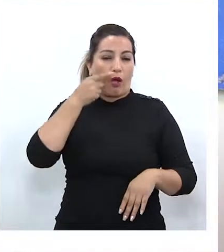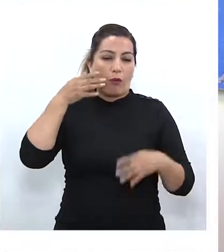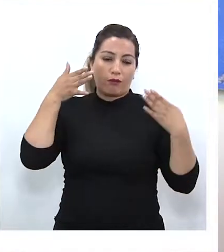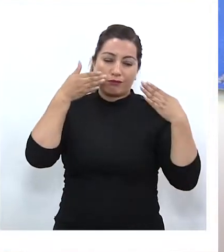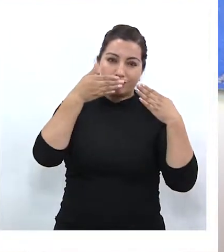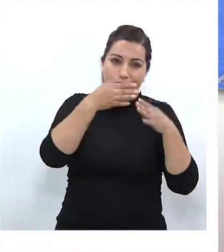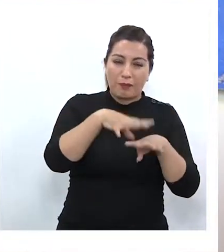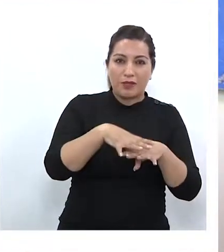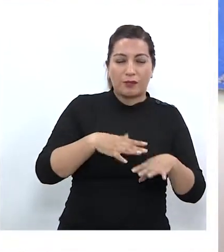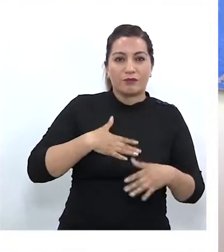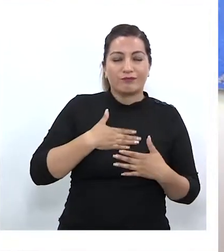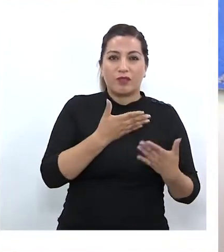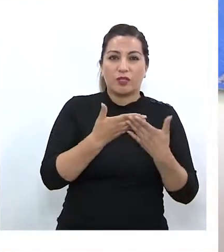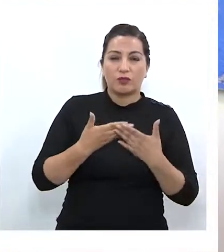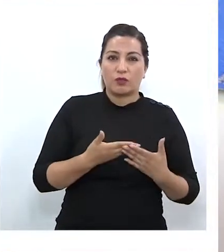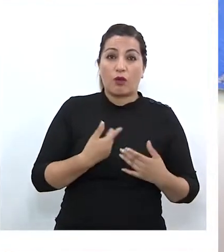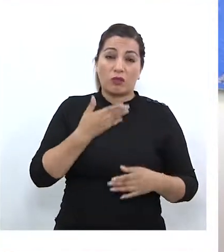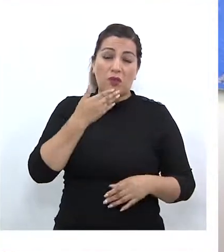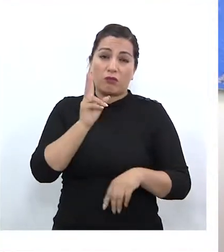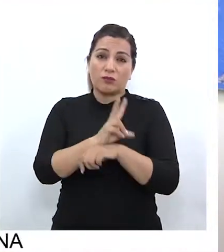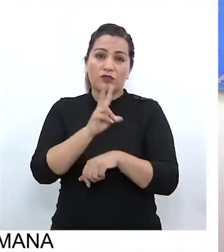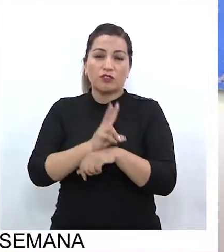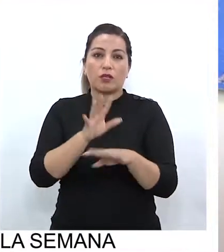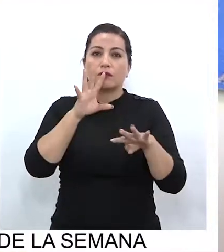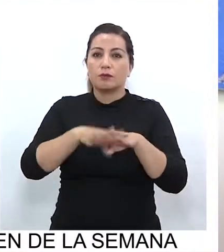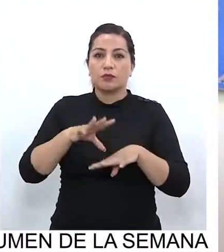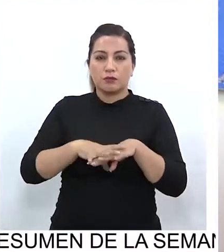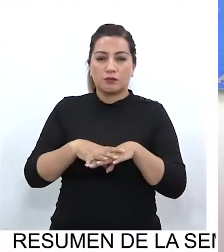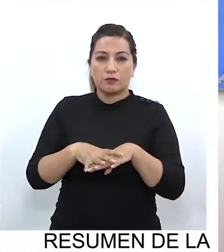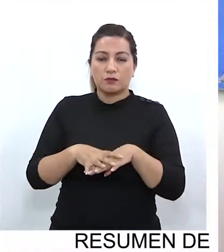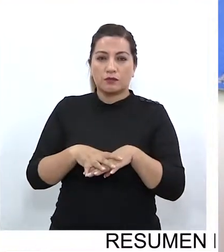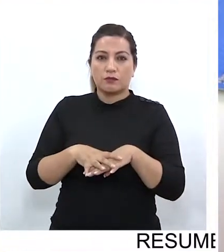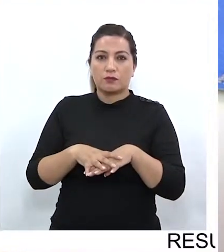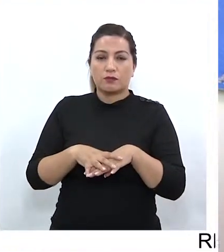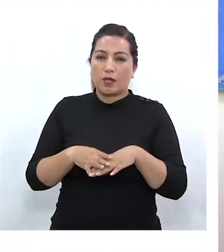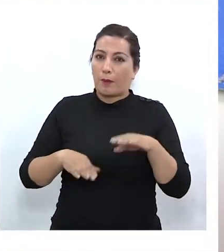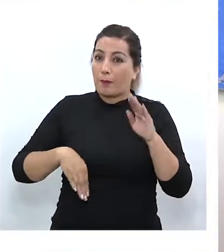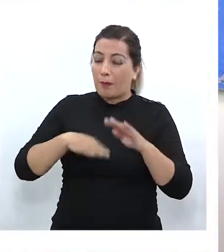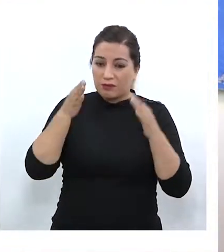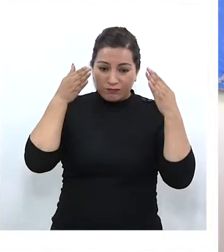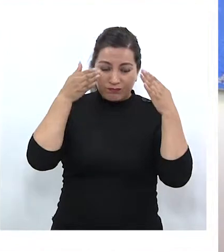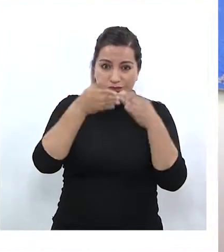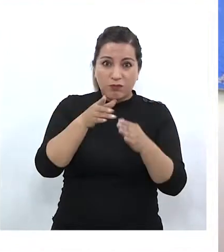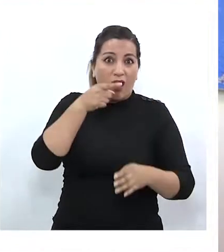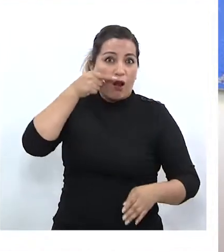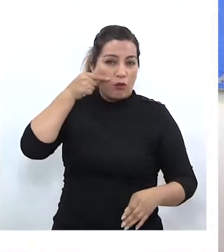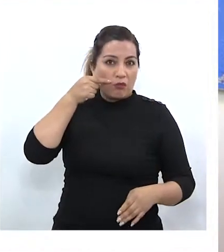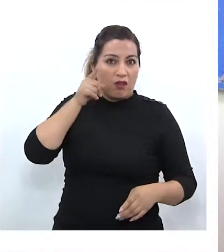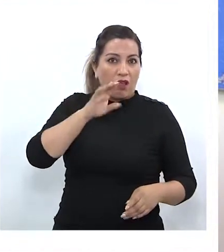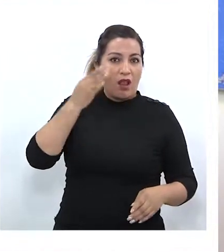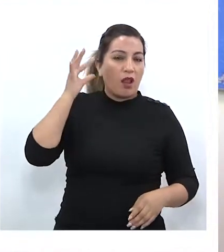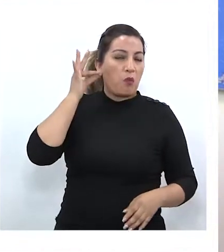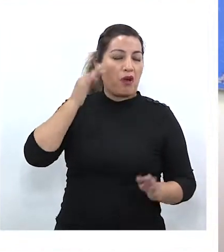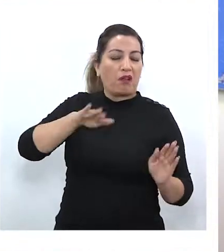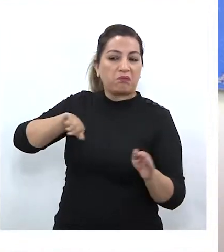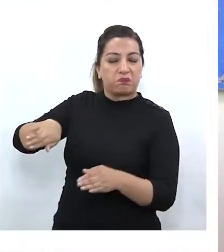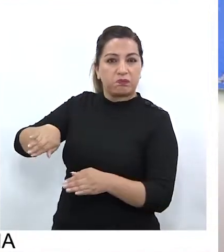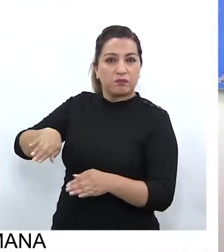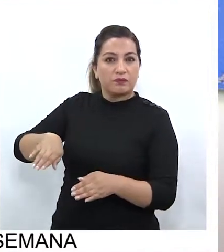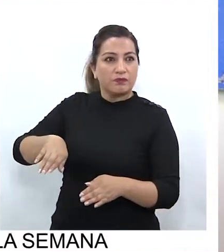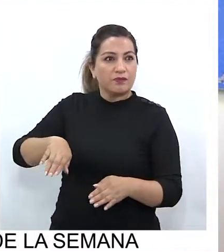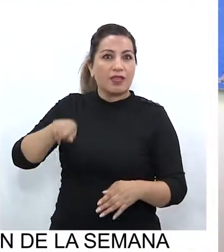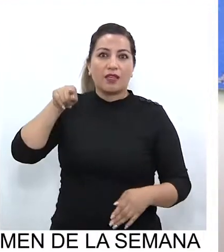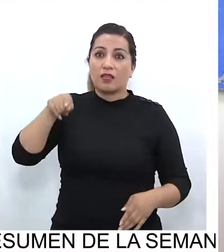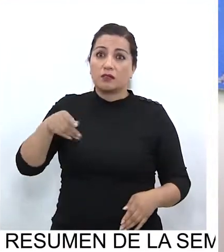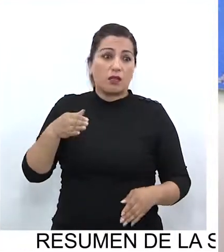ya corrigiendo, que los profesores de matemática se dedican más a los hombres que a las mujeres, entendiendo